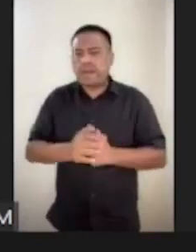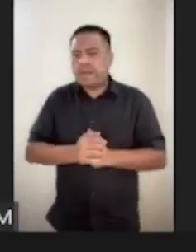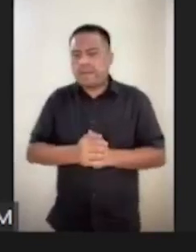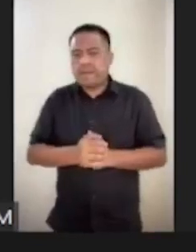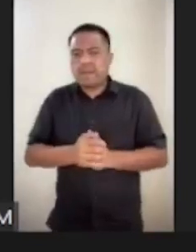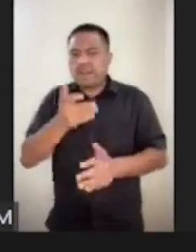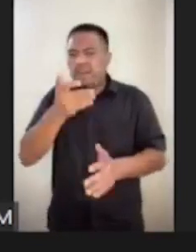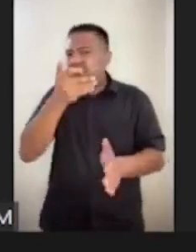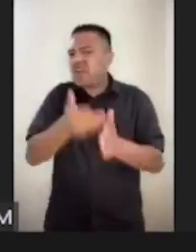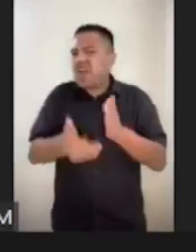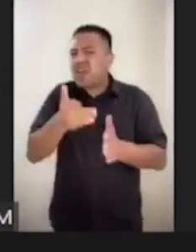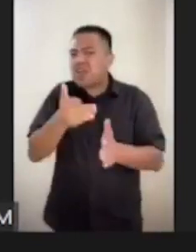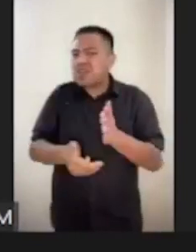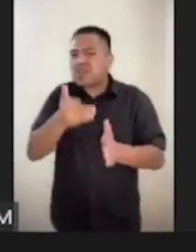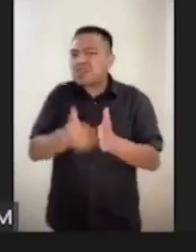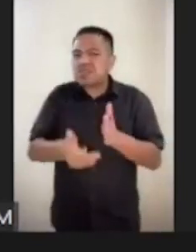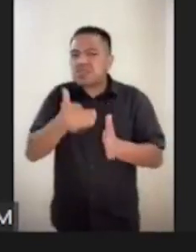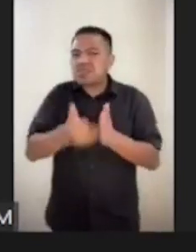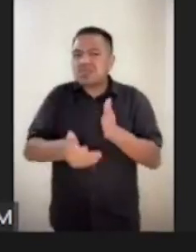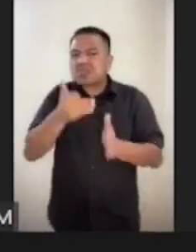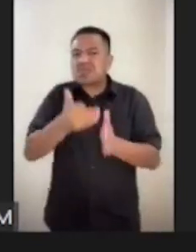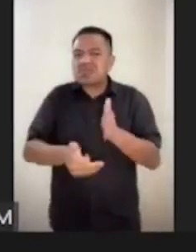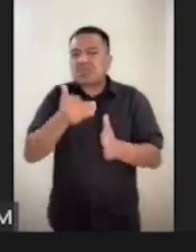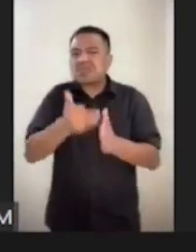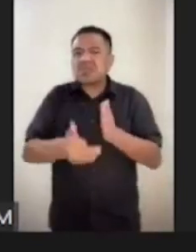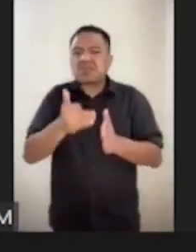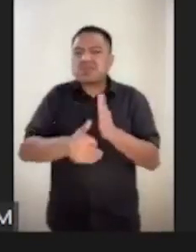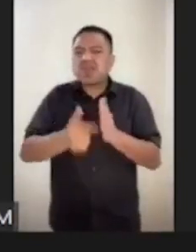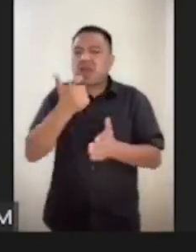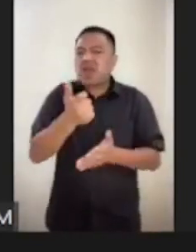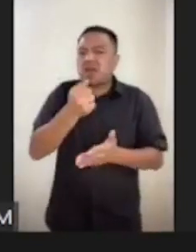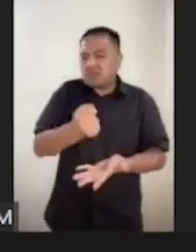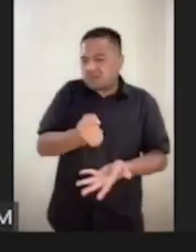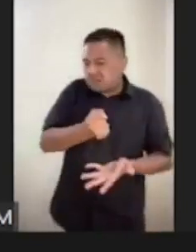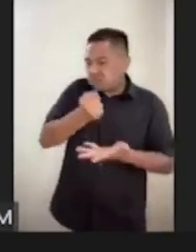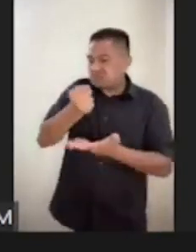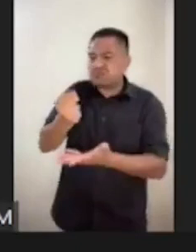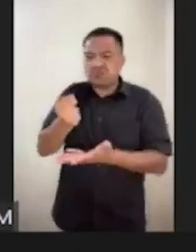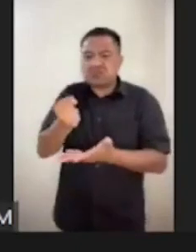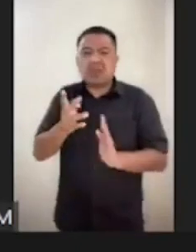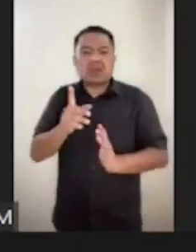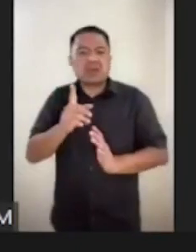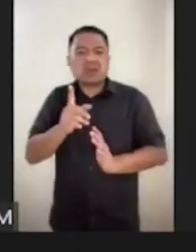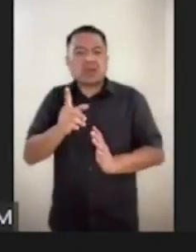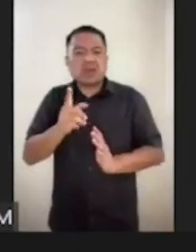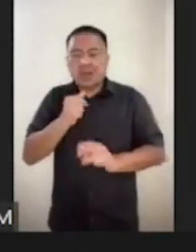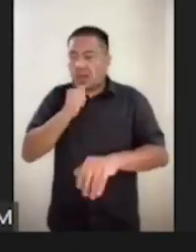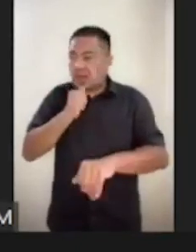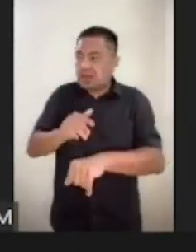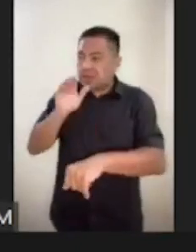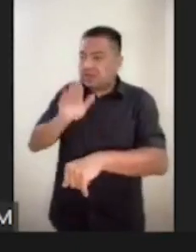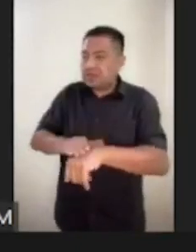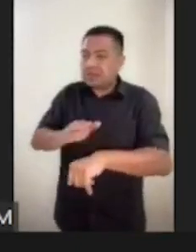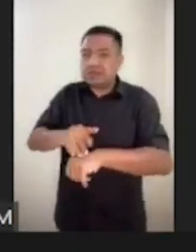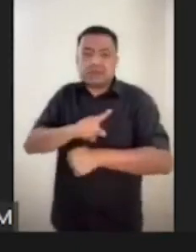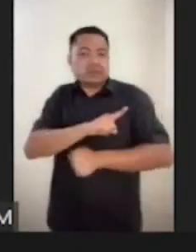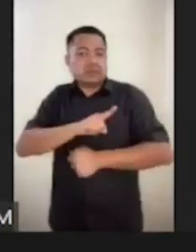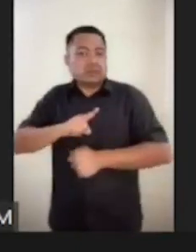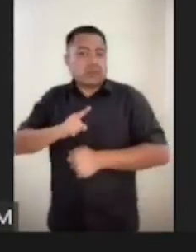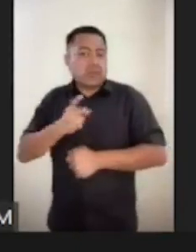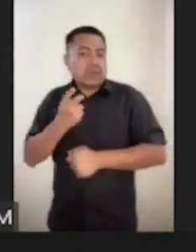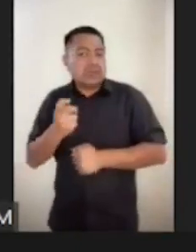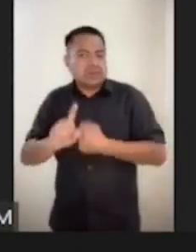de falta de presupuesto, debió de oficio advertirse esa situación.